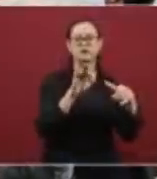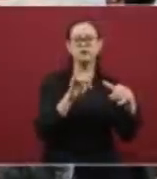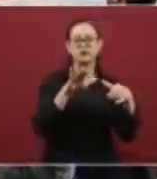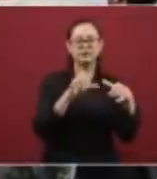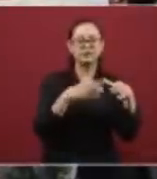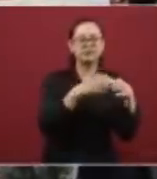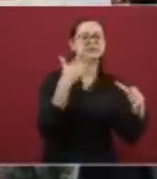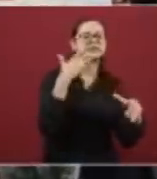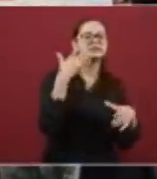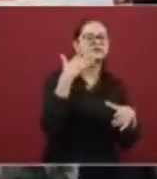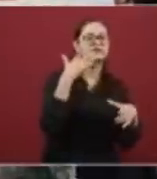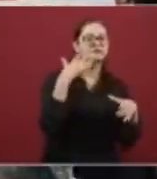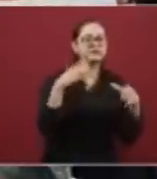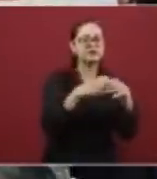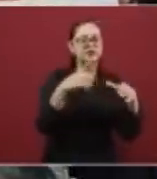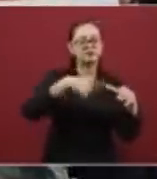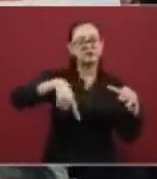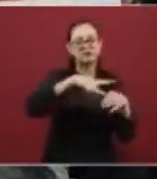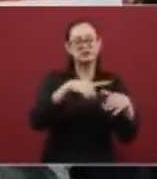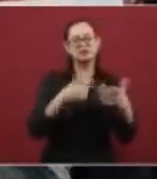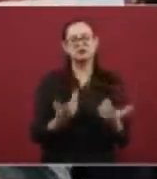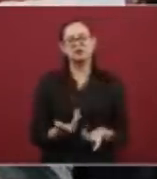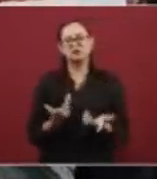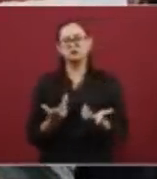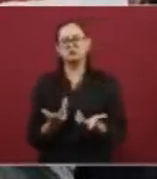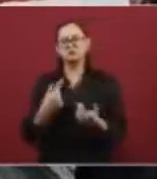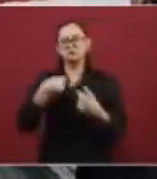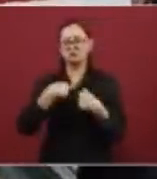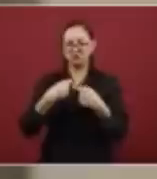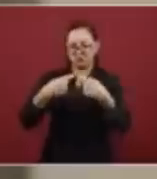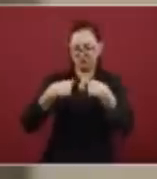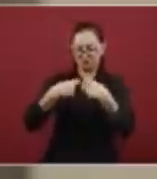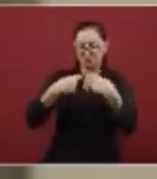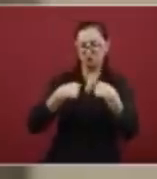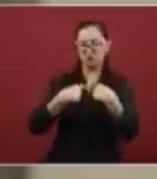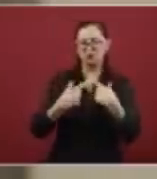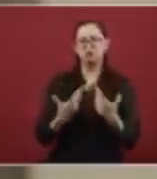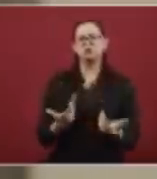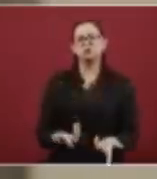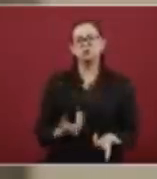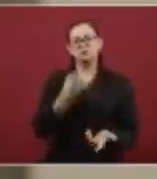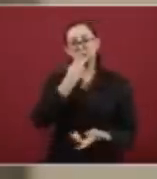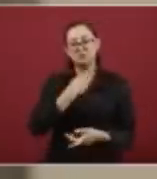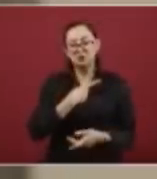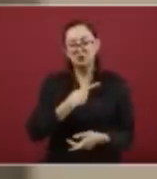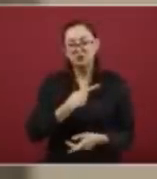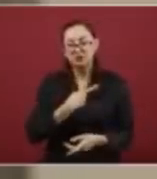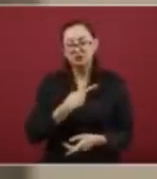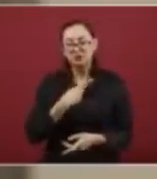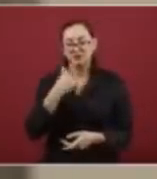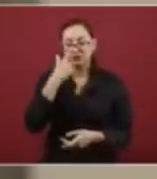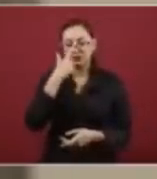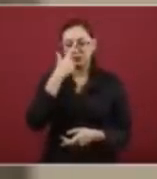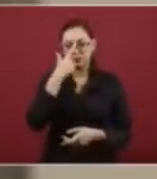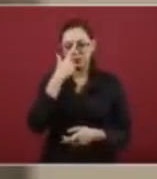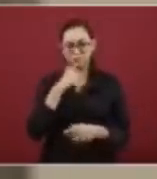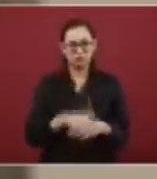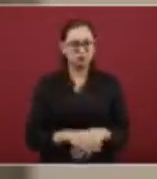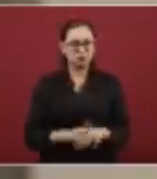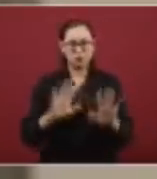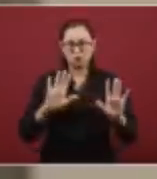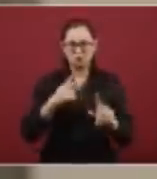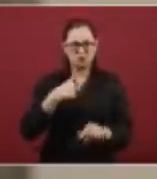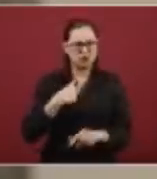vengo aquí, muchos así nos consideran, y a mí, en lo personal, me lo dicen. Yo nunca he recibido un peso de